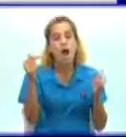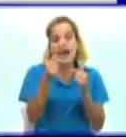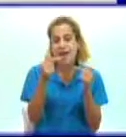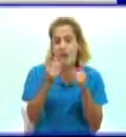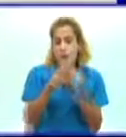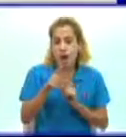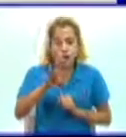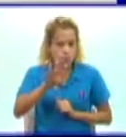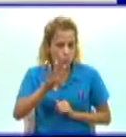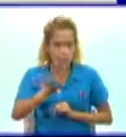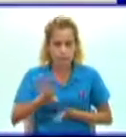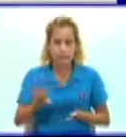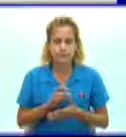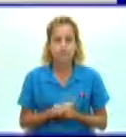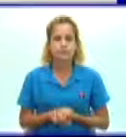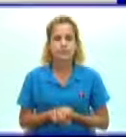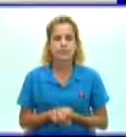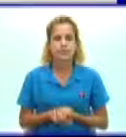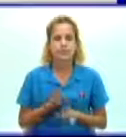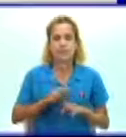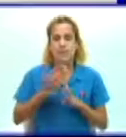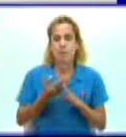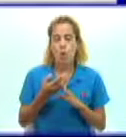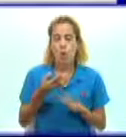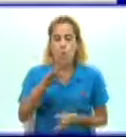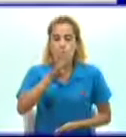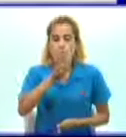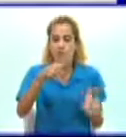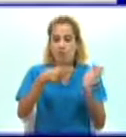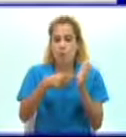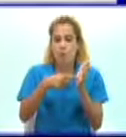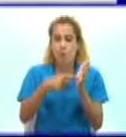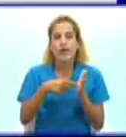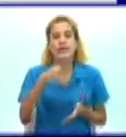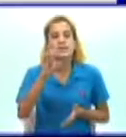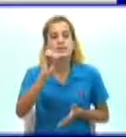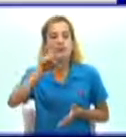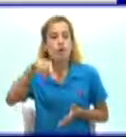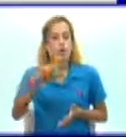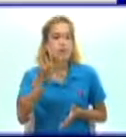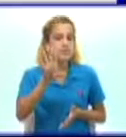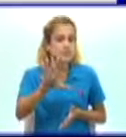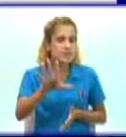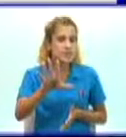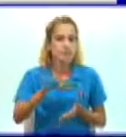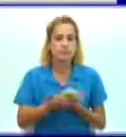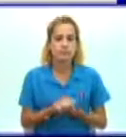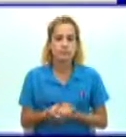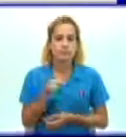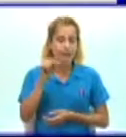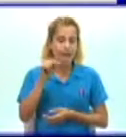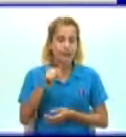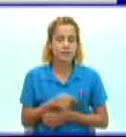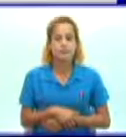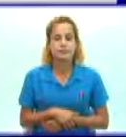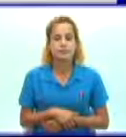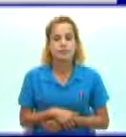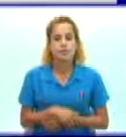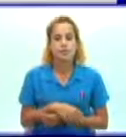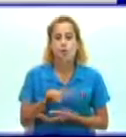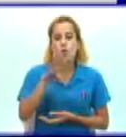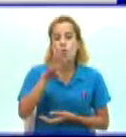igual a 64. Después multiplicamos 4 por 0,5. En este caso, 4